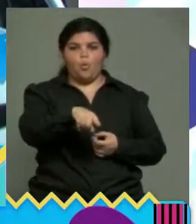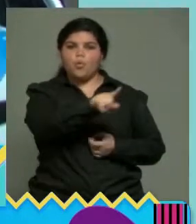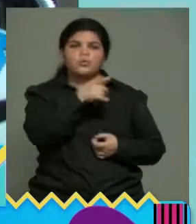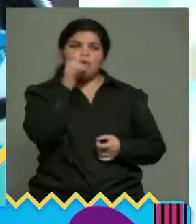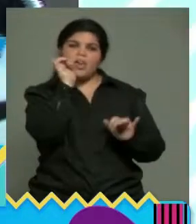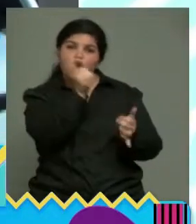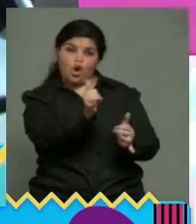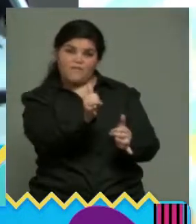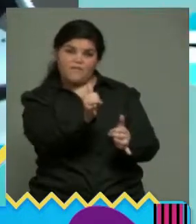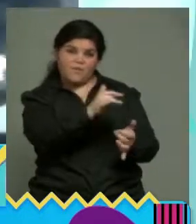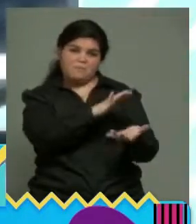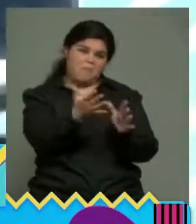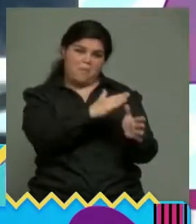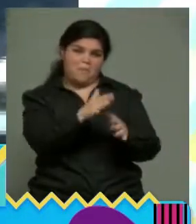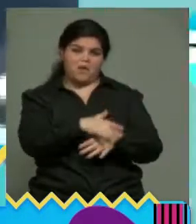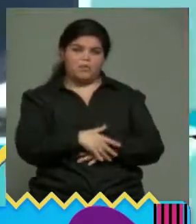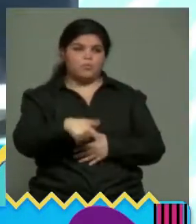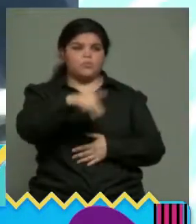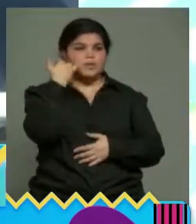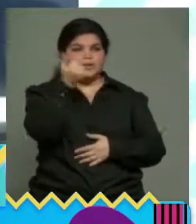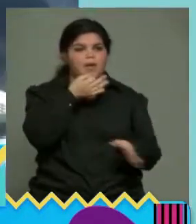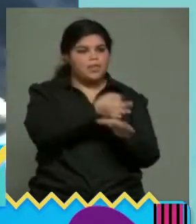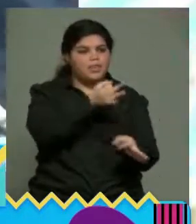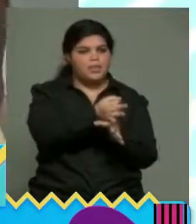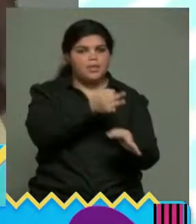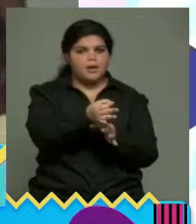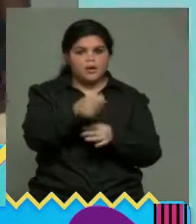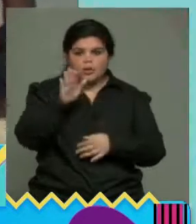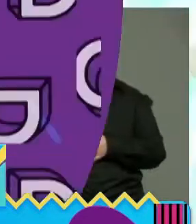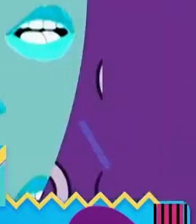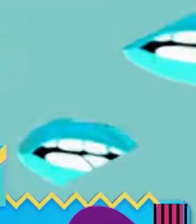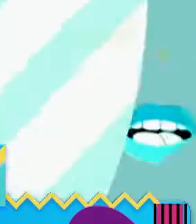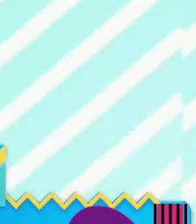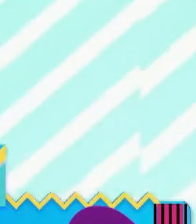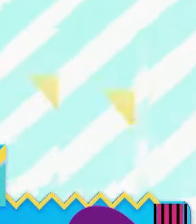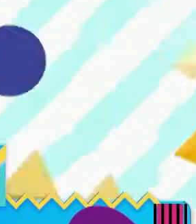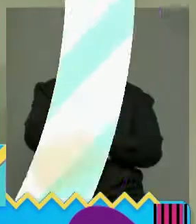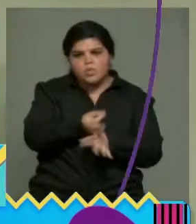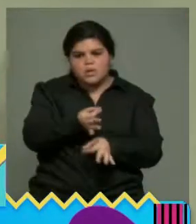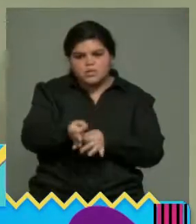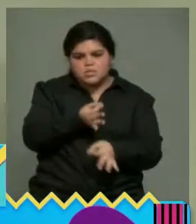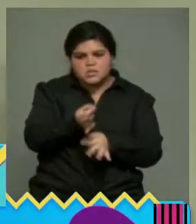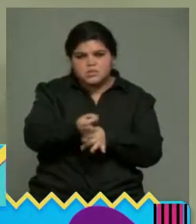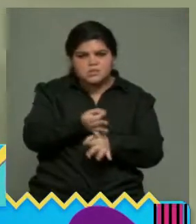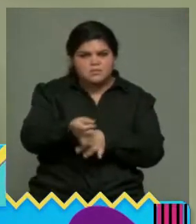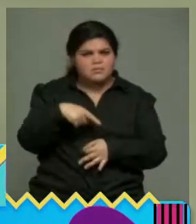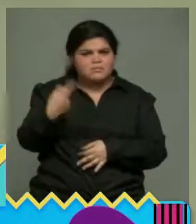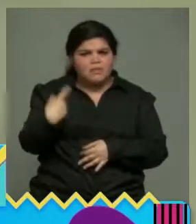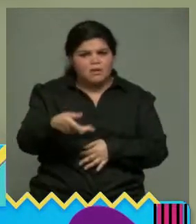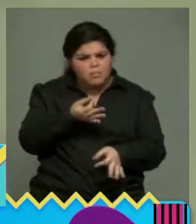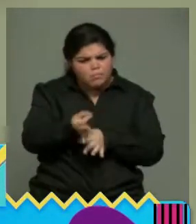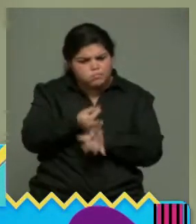generación media ya algo han recibido. Los más chicos reciben permanentemente educación. Sí. Es decir, entonces